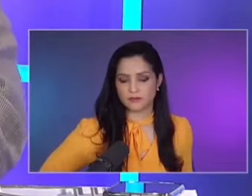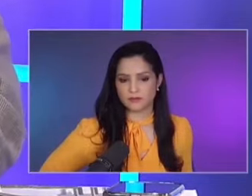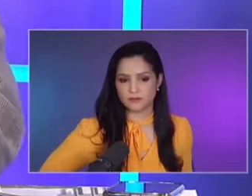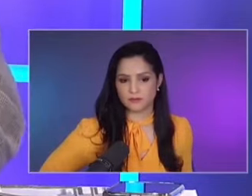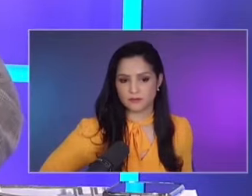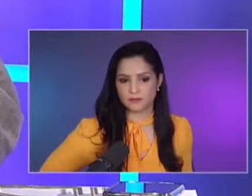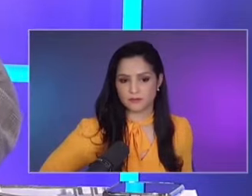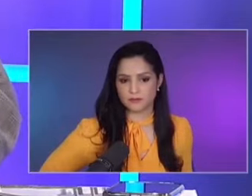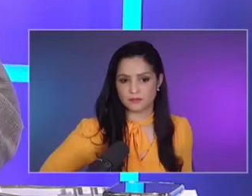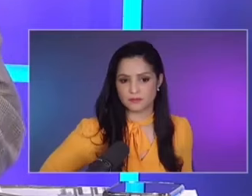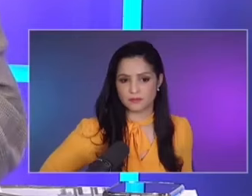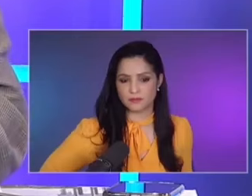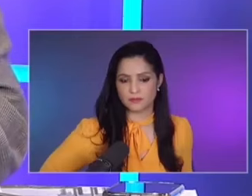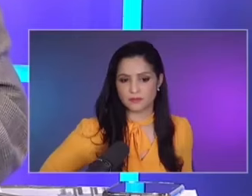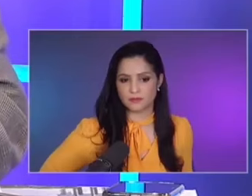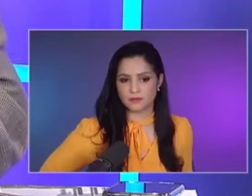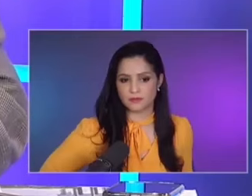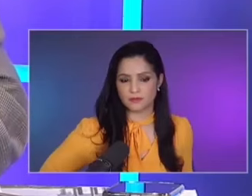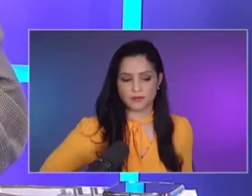un